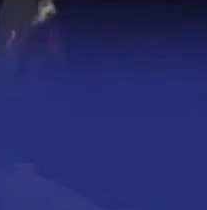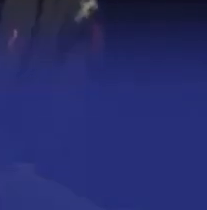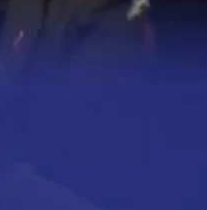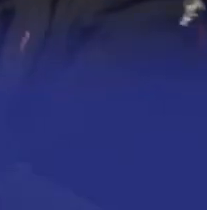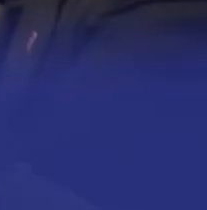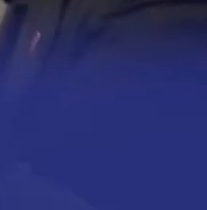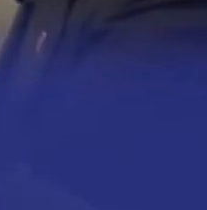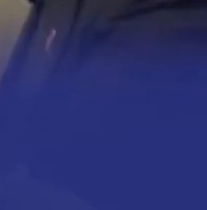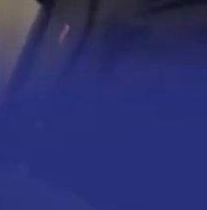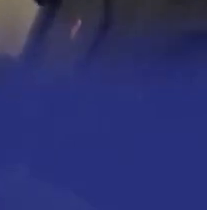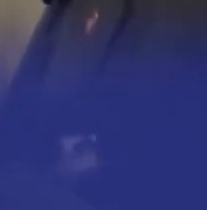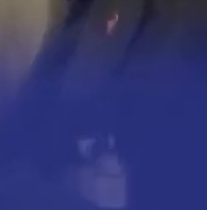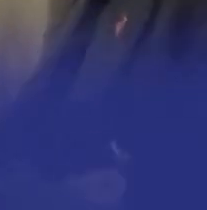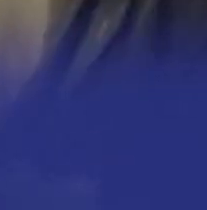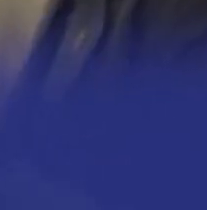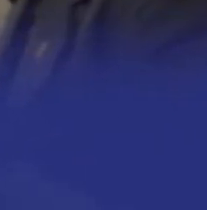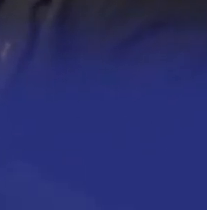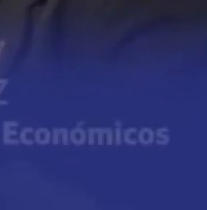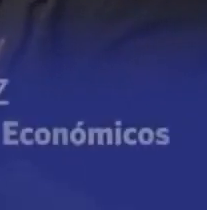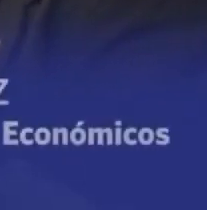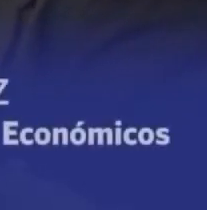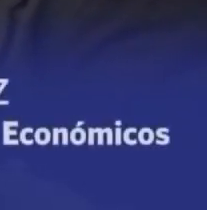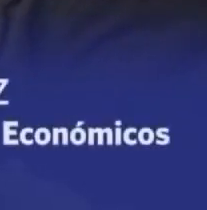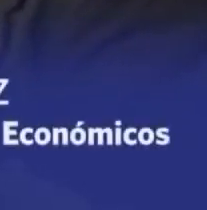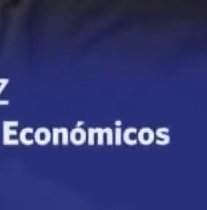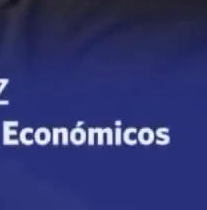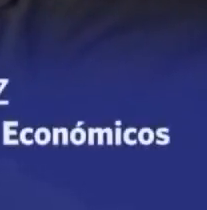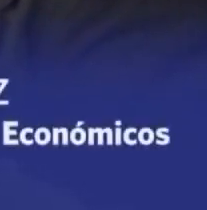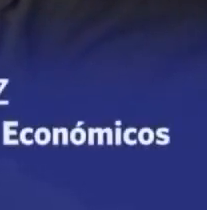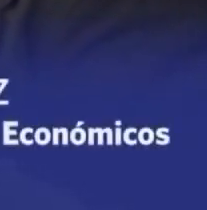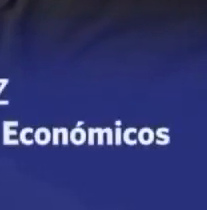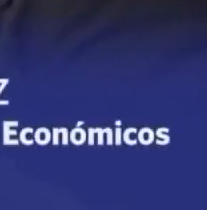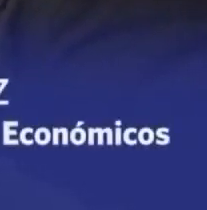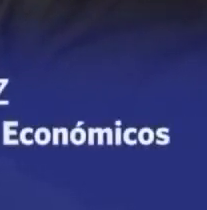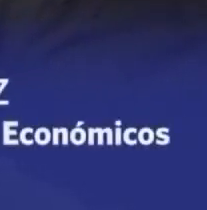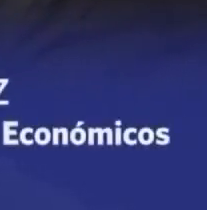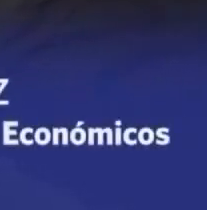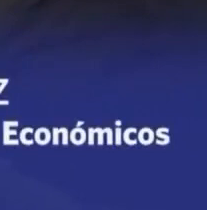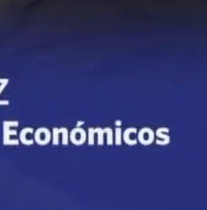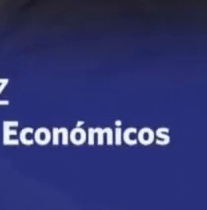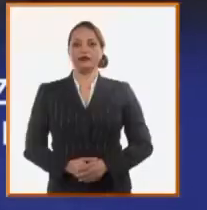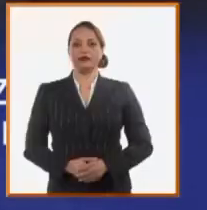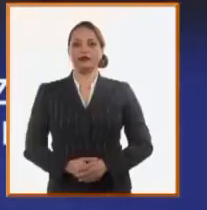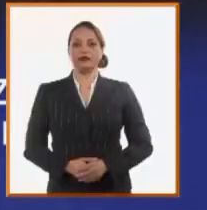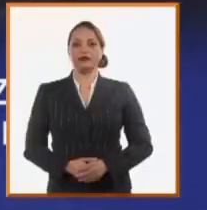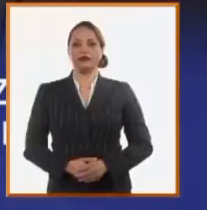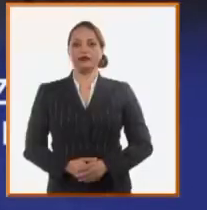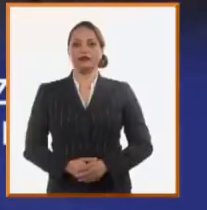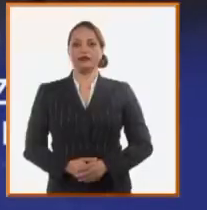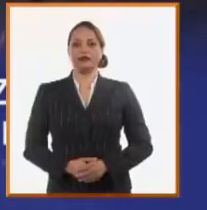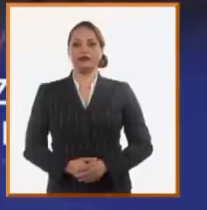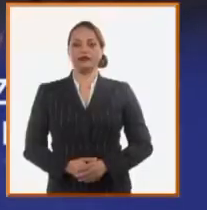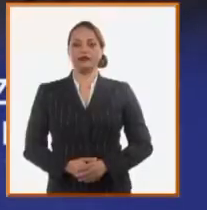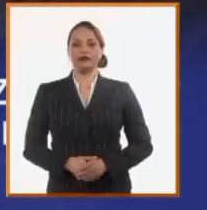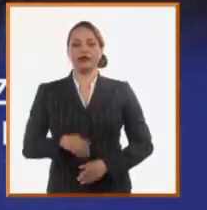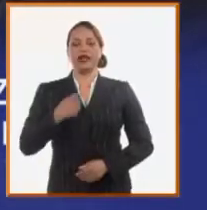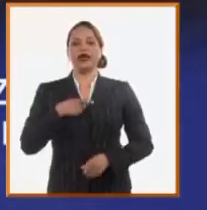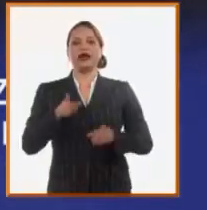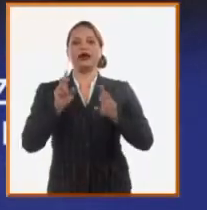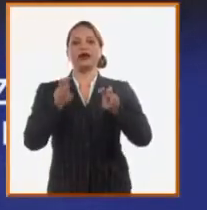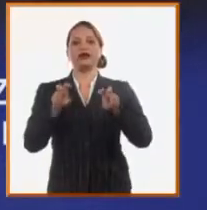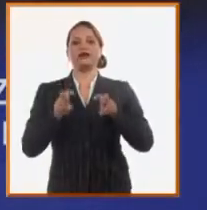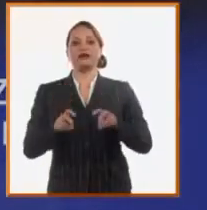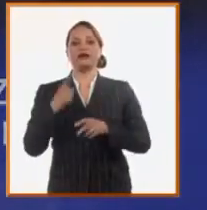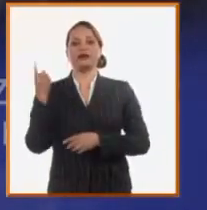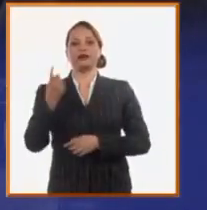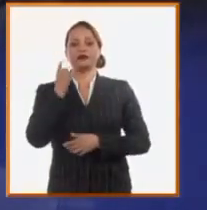Vamos a dar inicio a la sesión de trabajo de la Comisión de Asuntos Económicos, previo al segundo periodo ordinario de sesiones de la Asamblea Nacional del